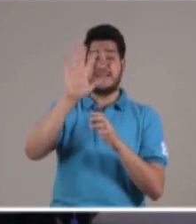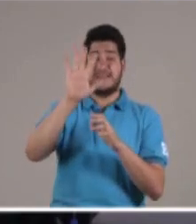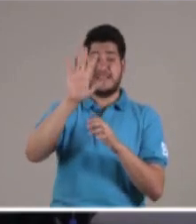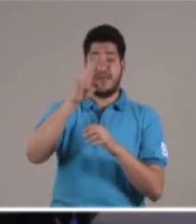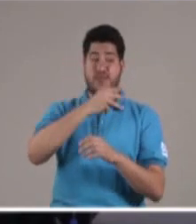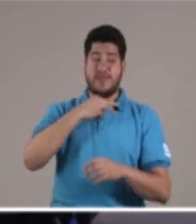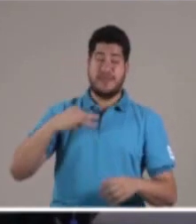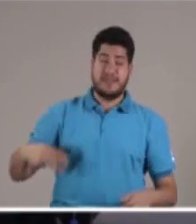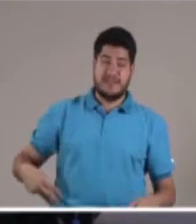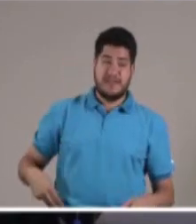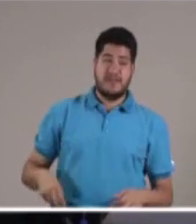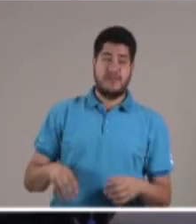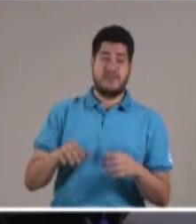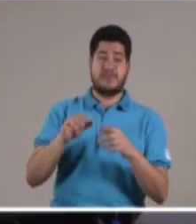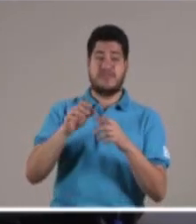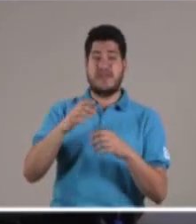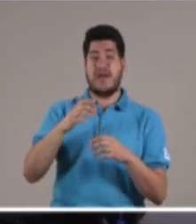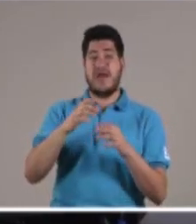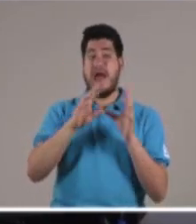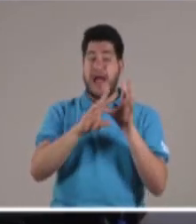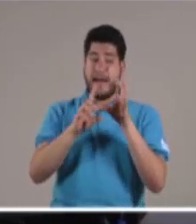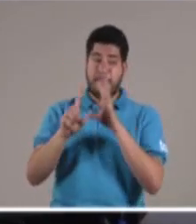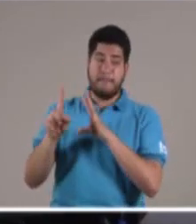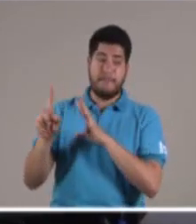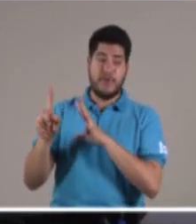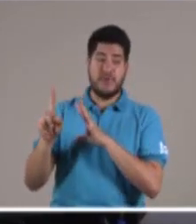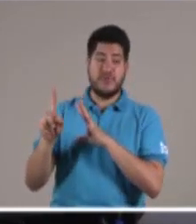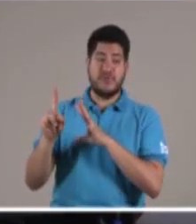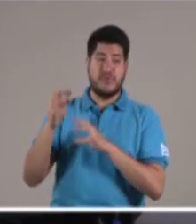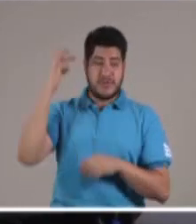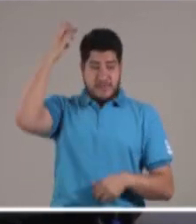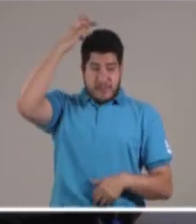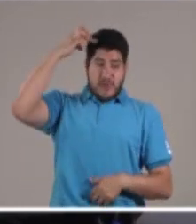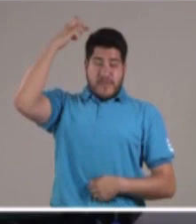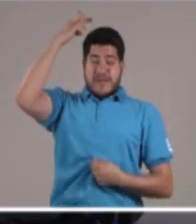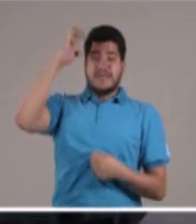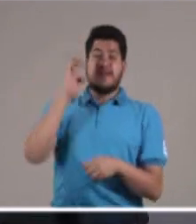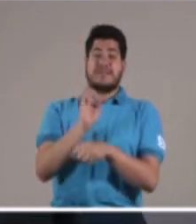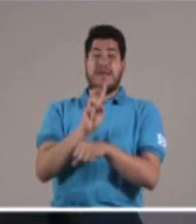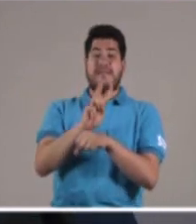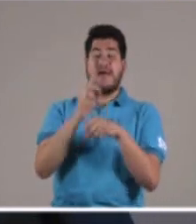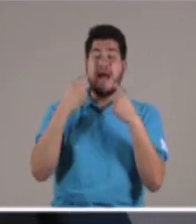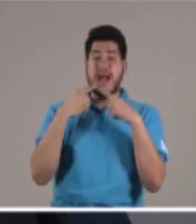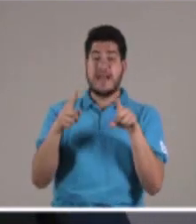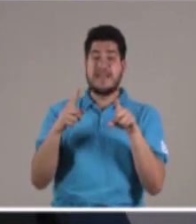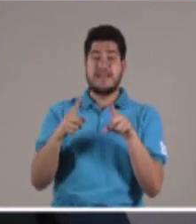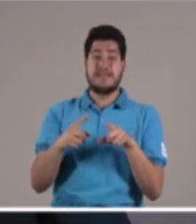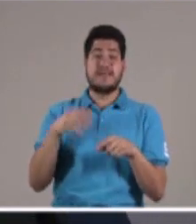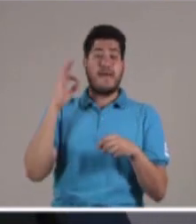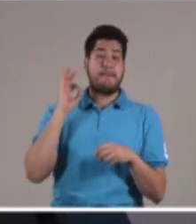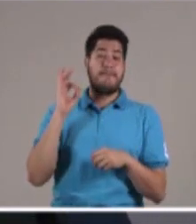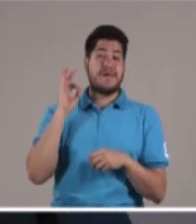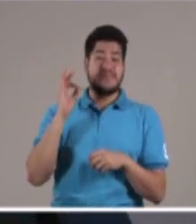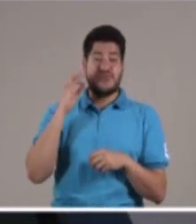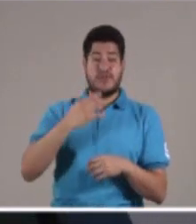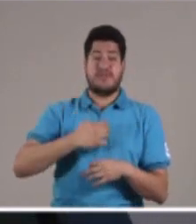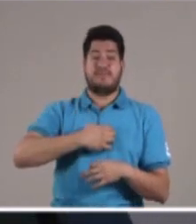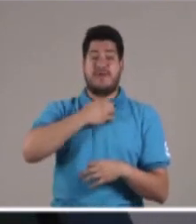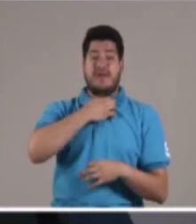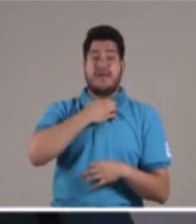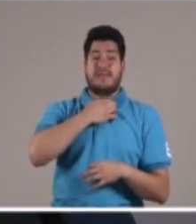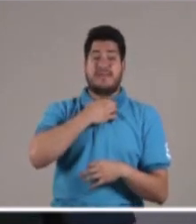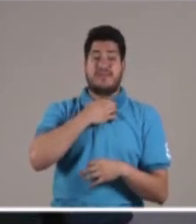contaminó ya Apóstoles profetas evangelistas pastores maestros